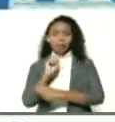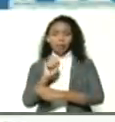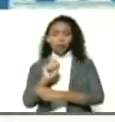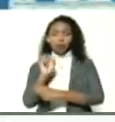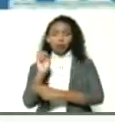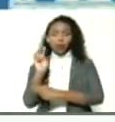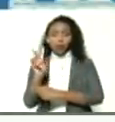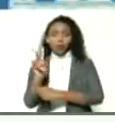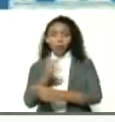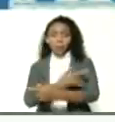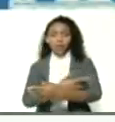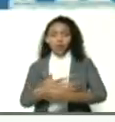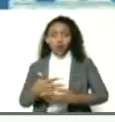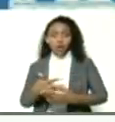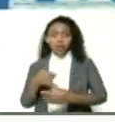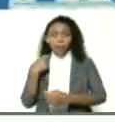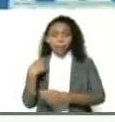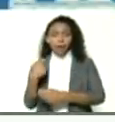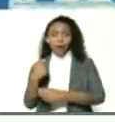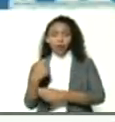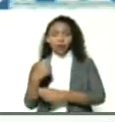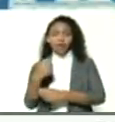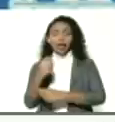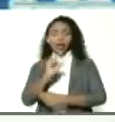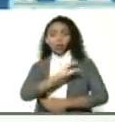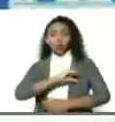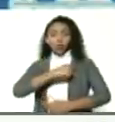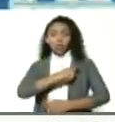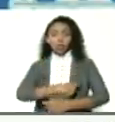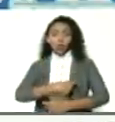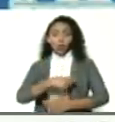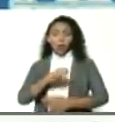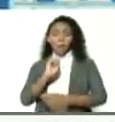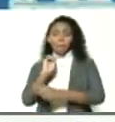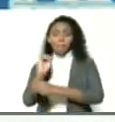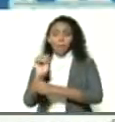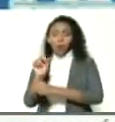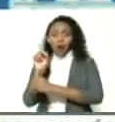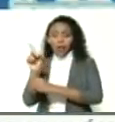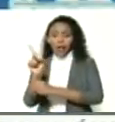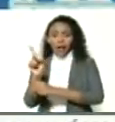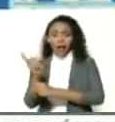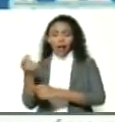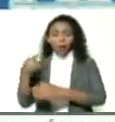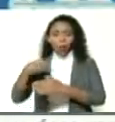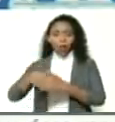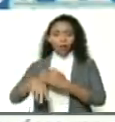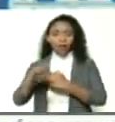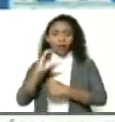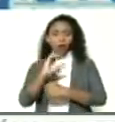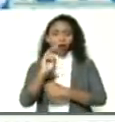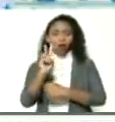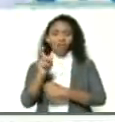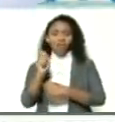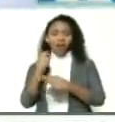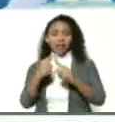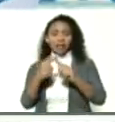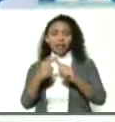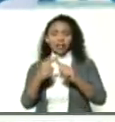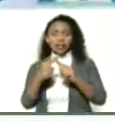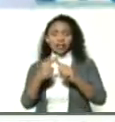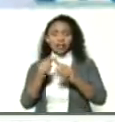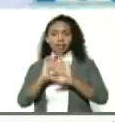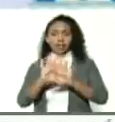millones de francos suizos a ser depositados en la cuenta Gavi. Ya COVAX